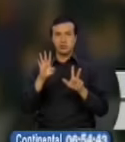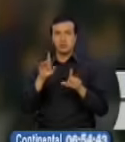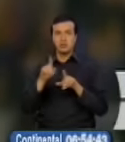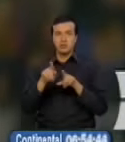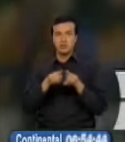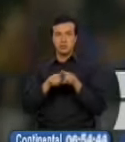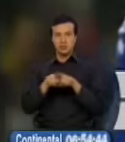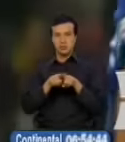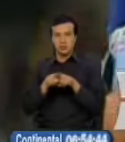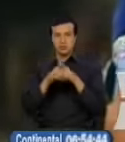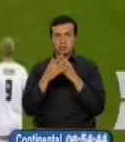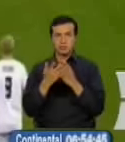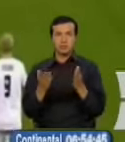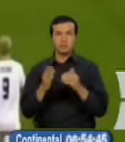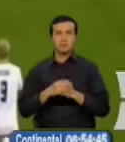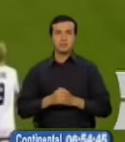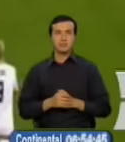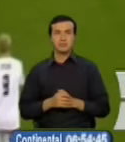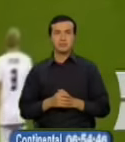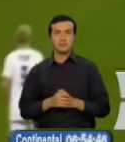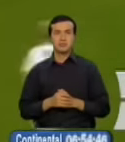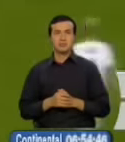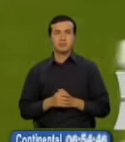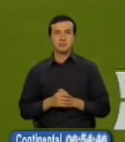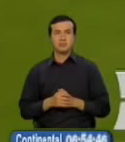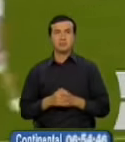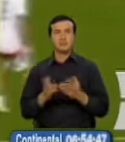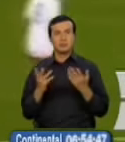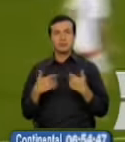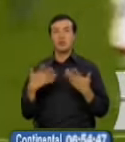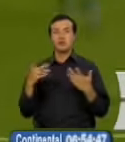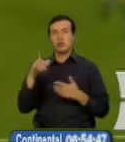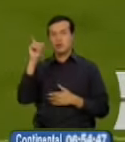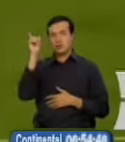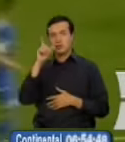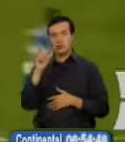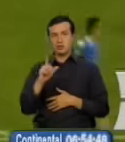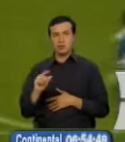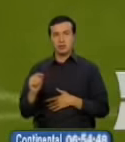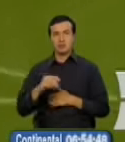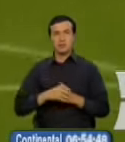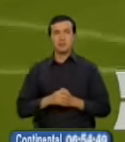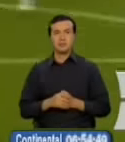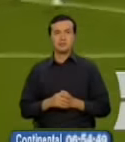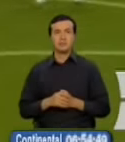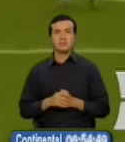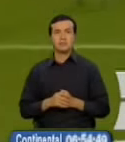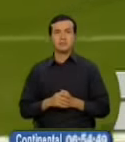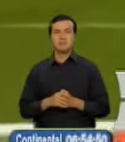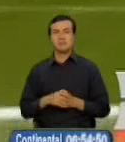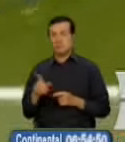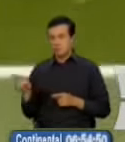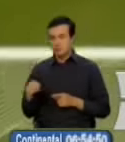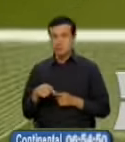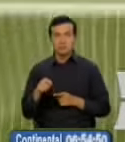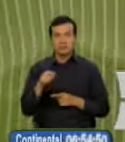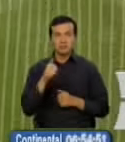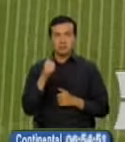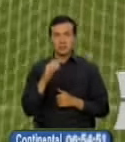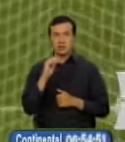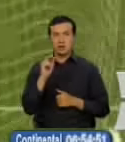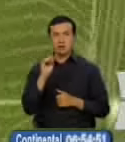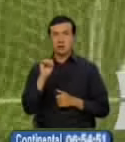partido que se cumplió en Roma. Muy buena la habilitación. Y ahí está